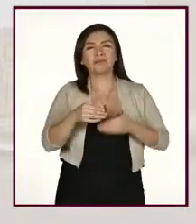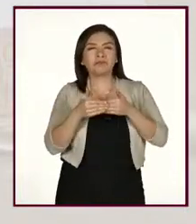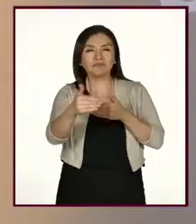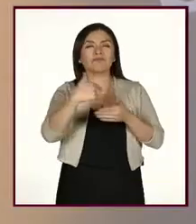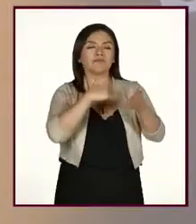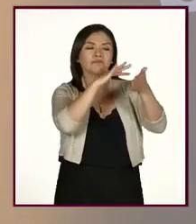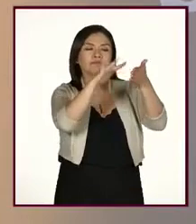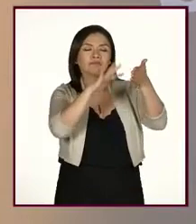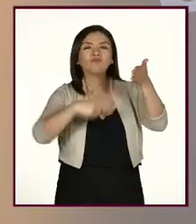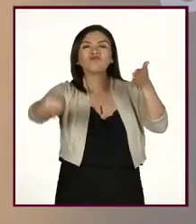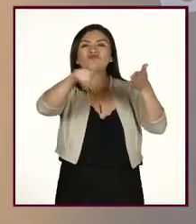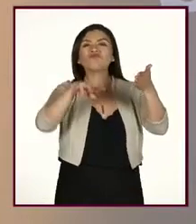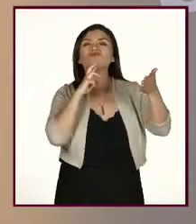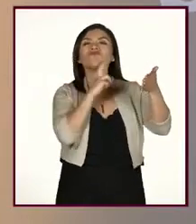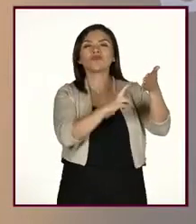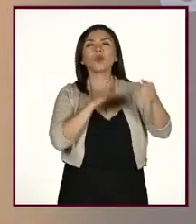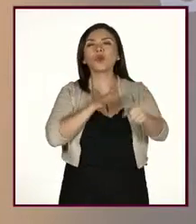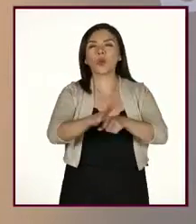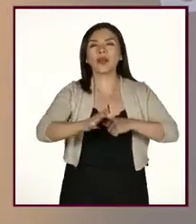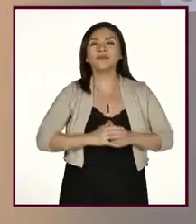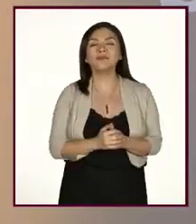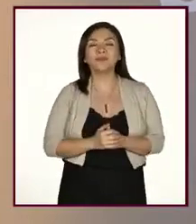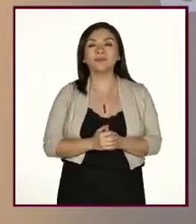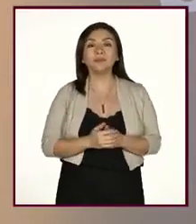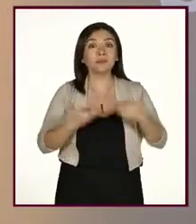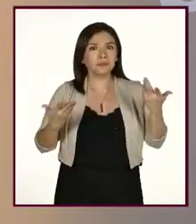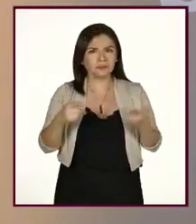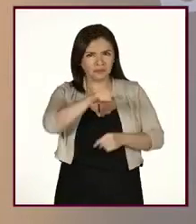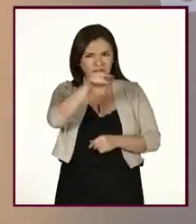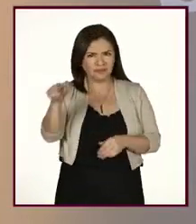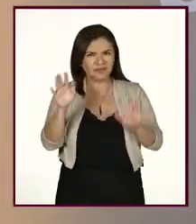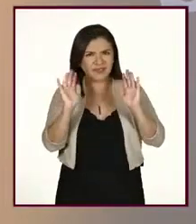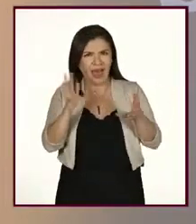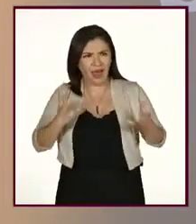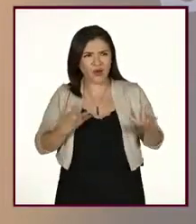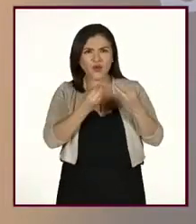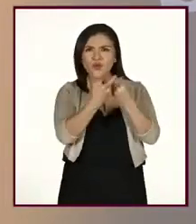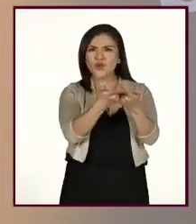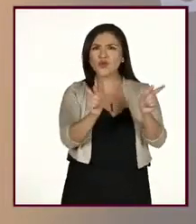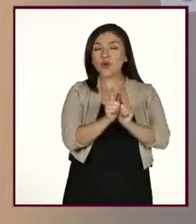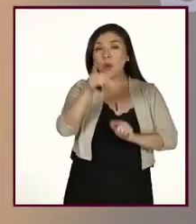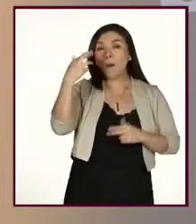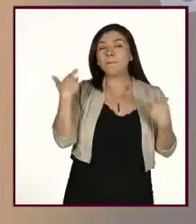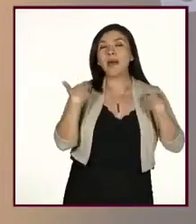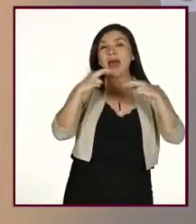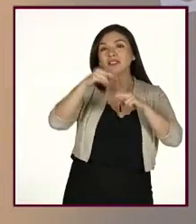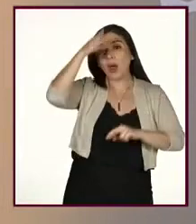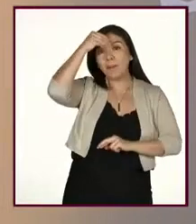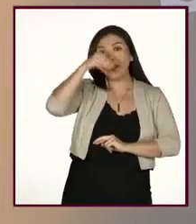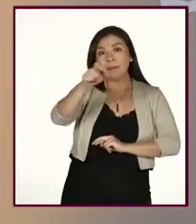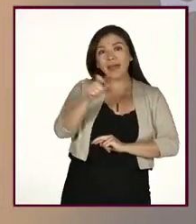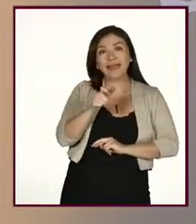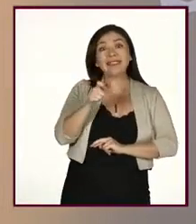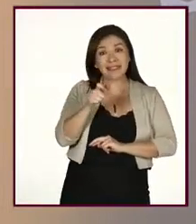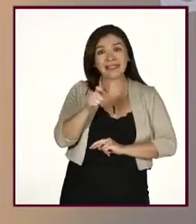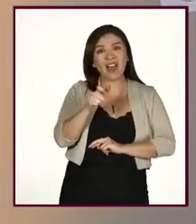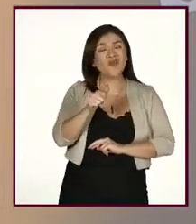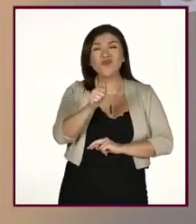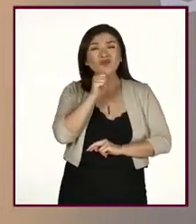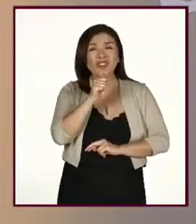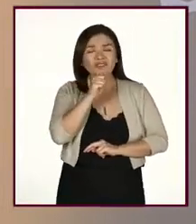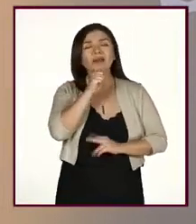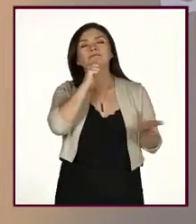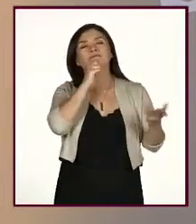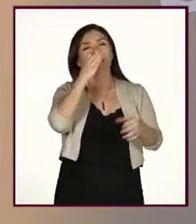daremos lectura a sus respuestas. Y por cierto, ya forman parte del grupo de docentes Aprende MX. Si todavía no se